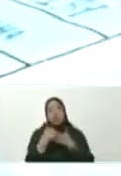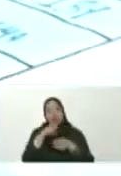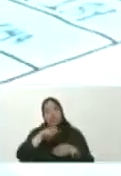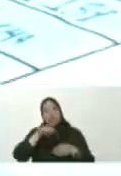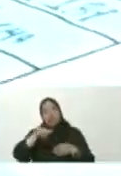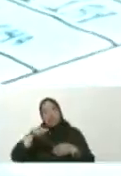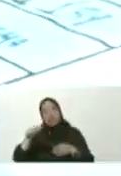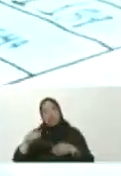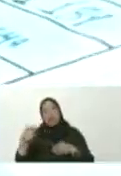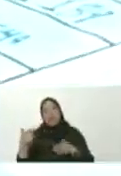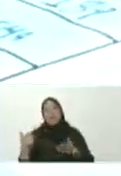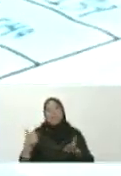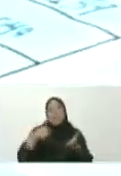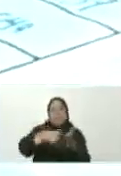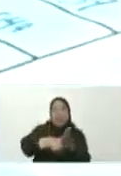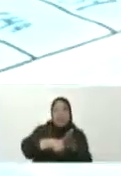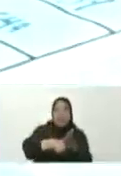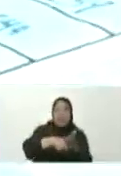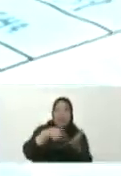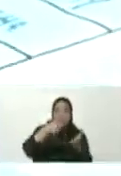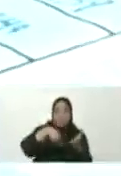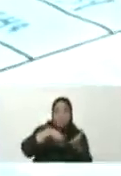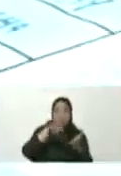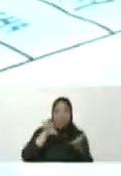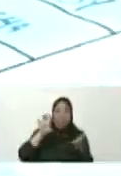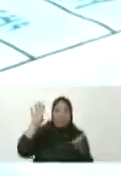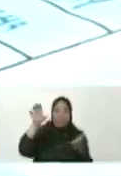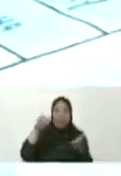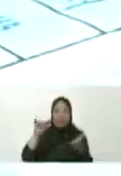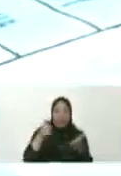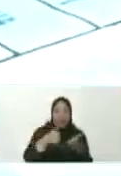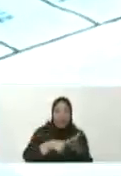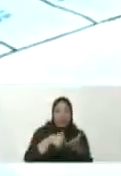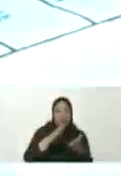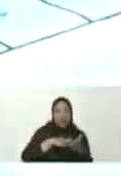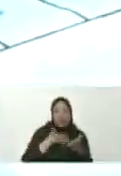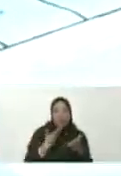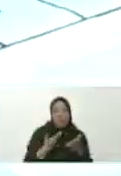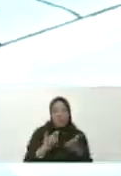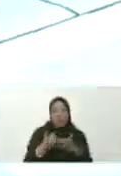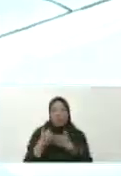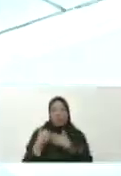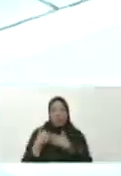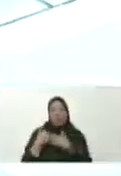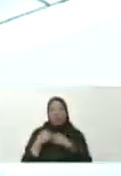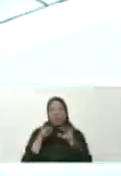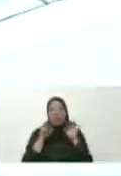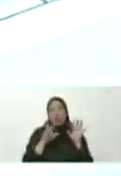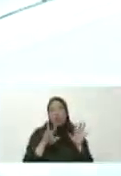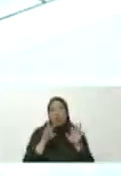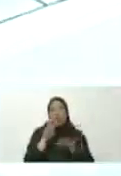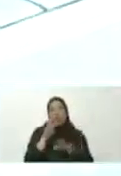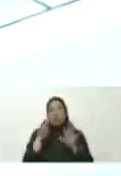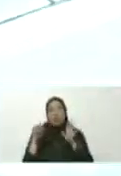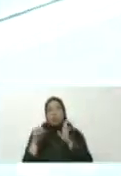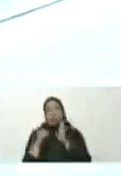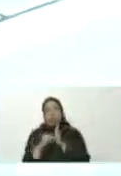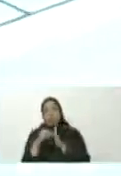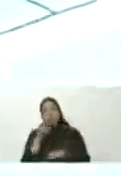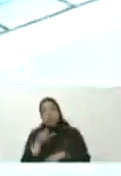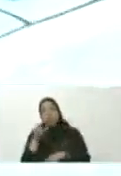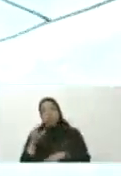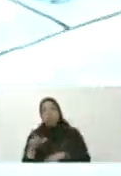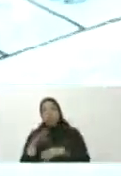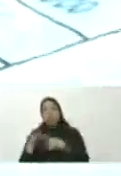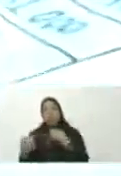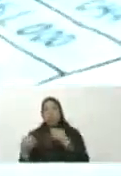carnet de la patria y nos faltan 100 por recuperar. Y hay una inversión total de 856.800, señor presidente. A través